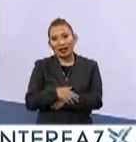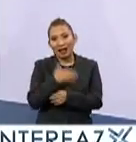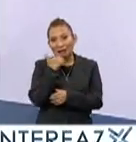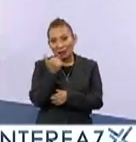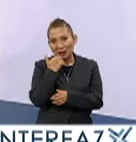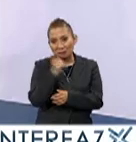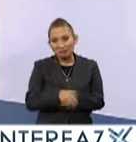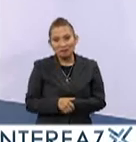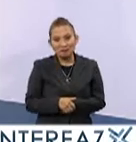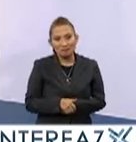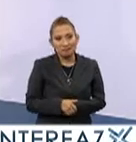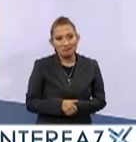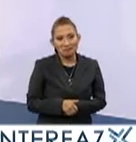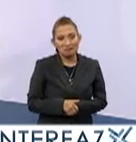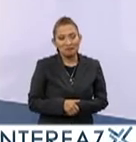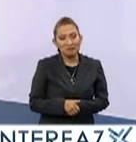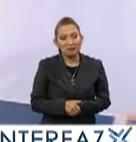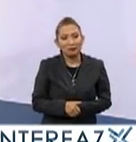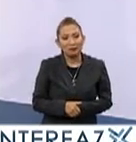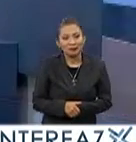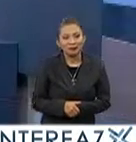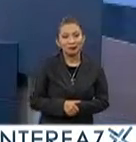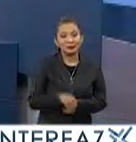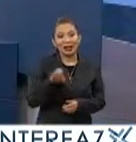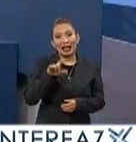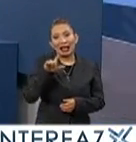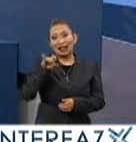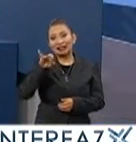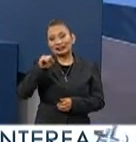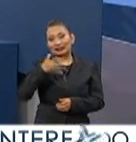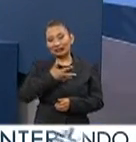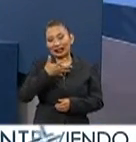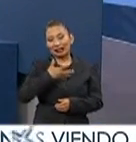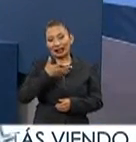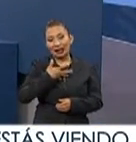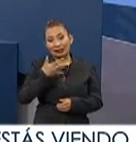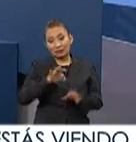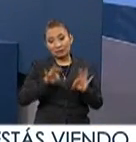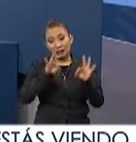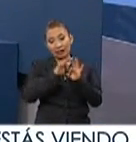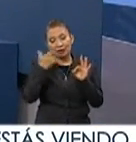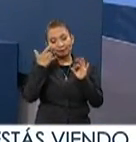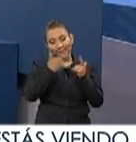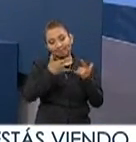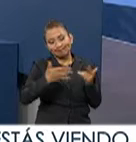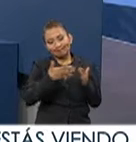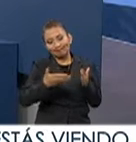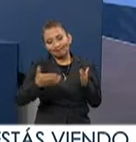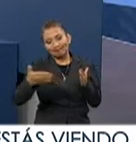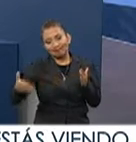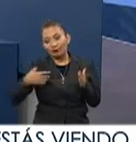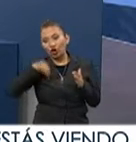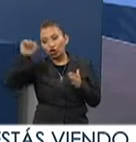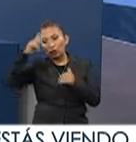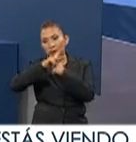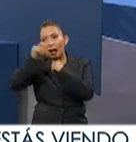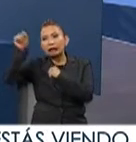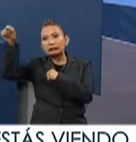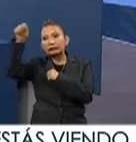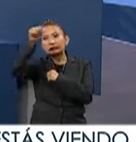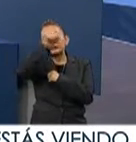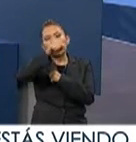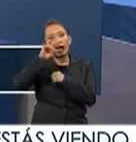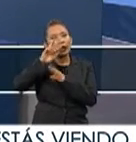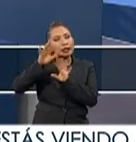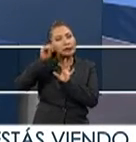En una empresa alemana, porque bueno, habrá que decir que Elis tiene una importante trayectoria que has vivido en otros países, entonces por